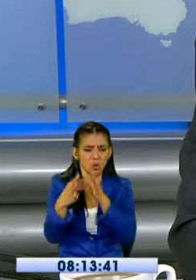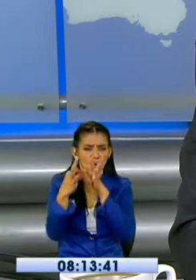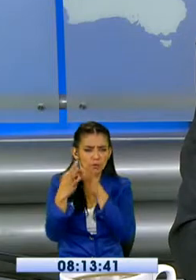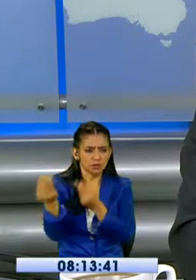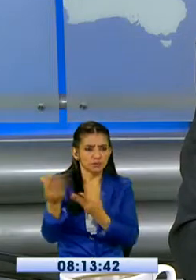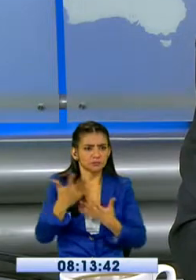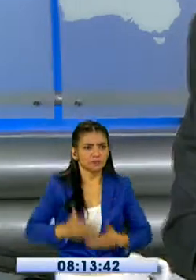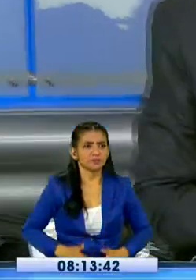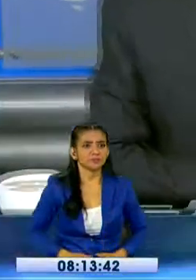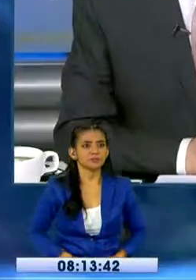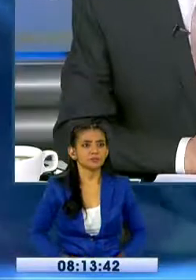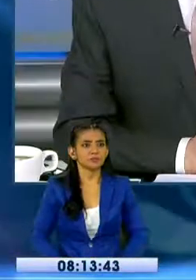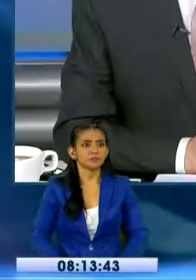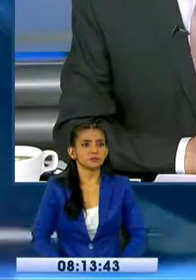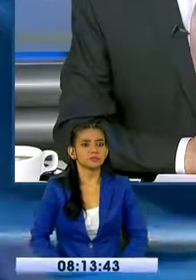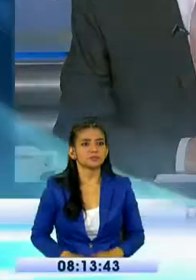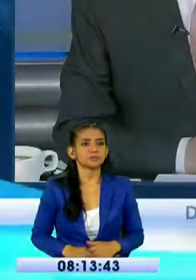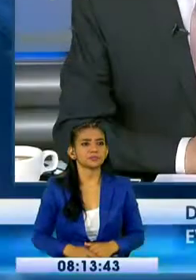favor.